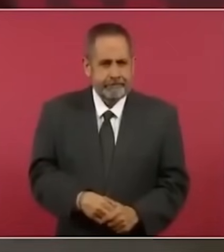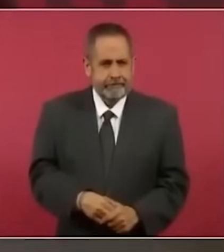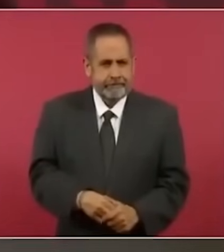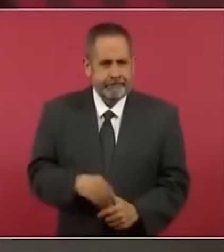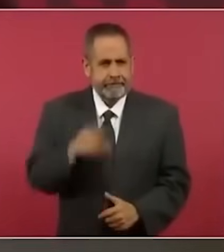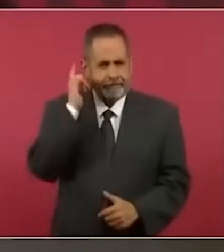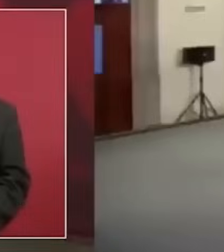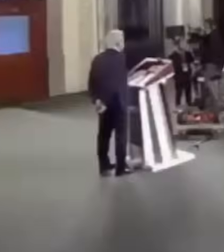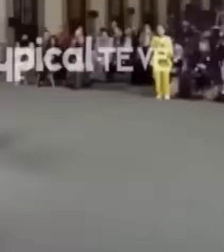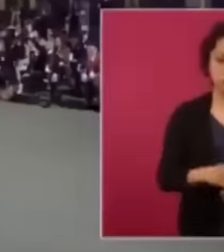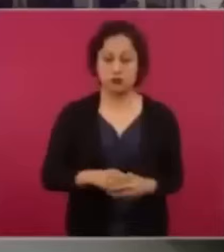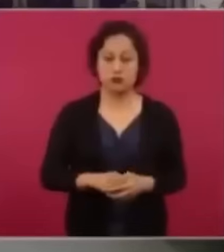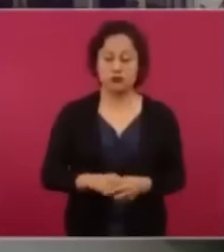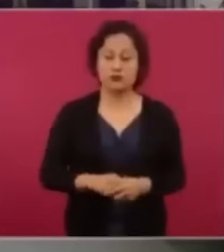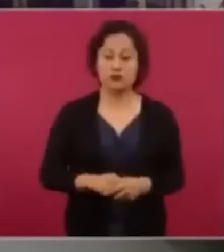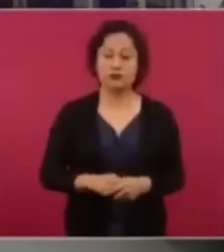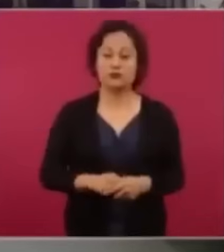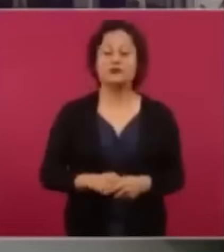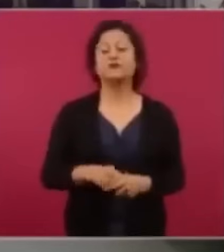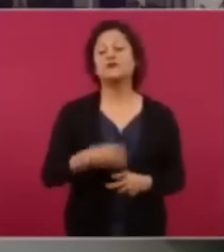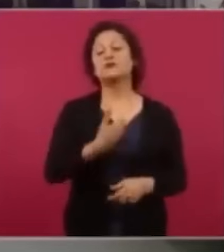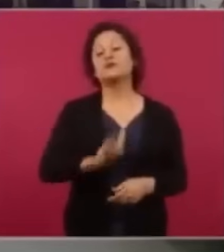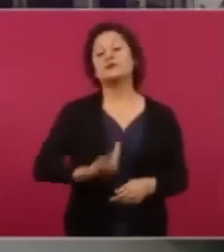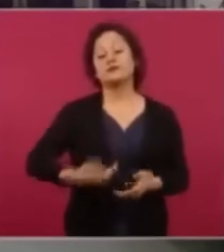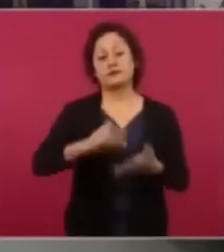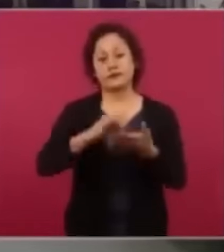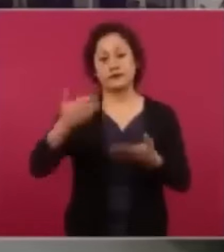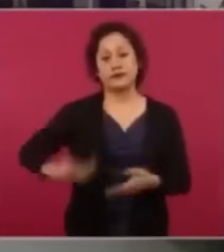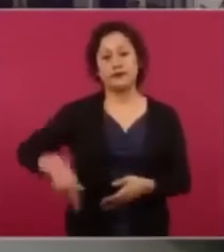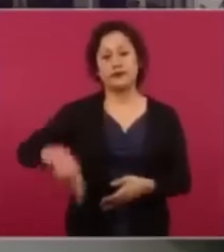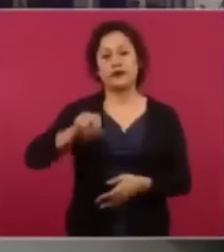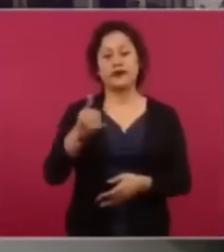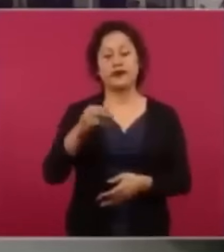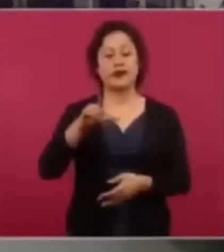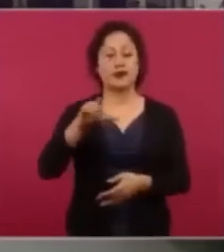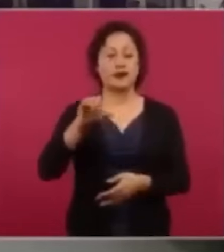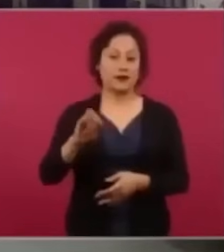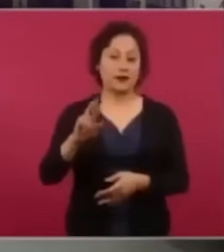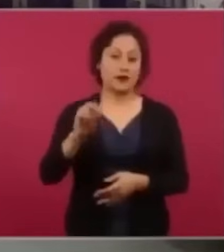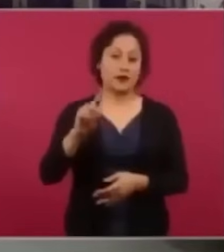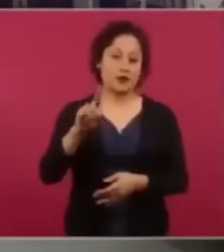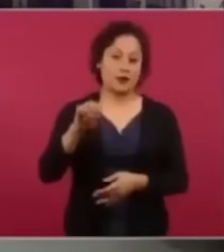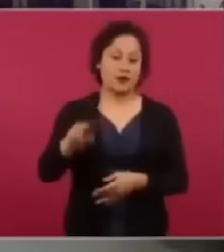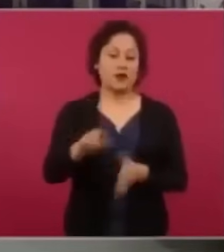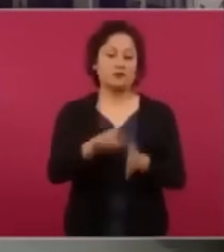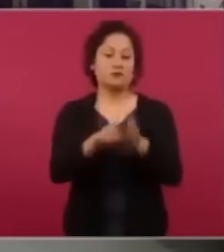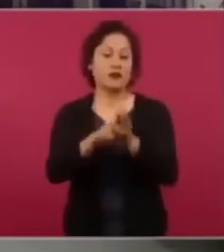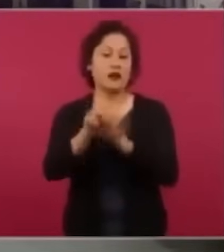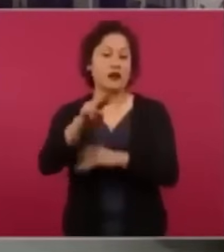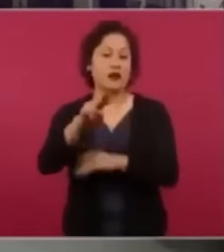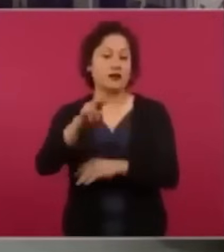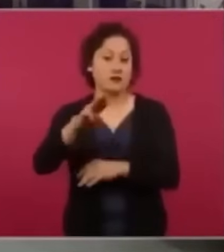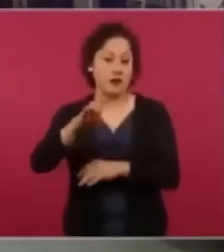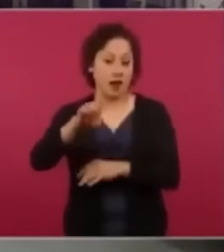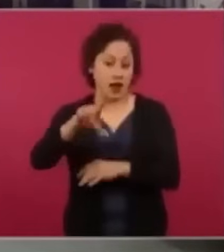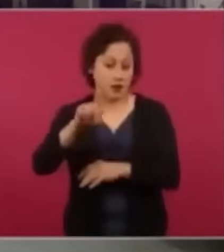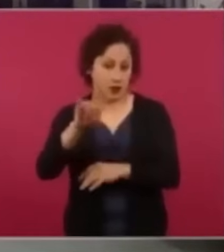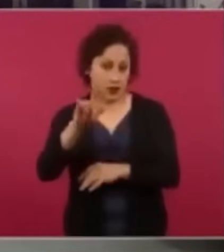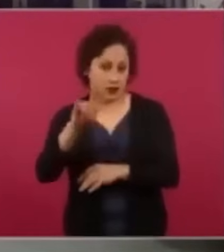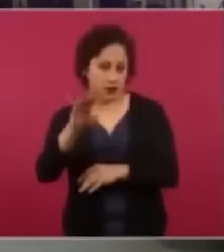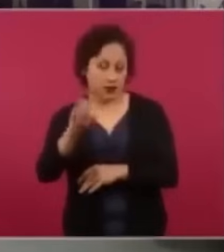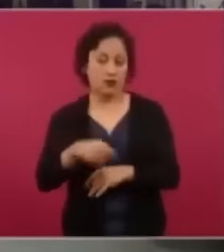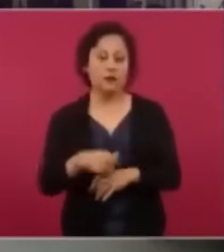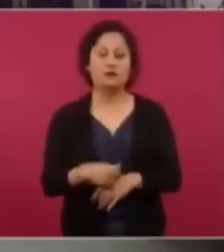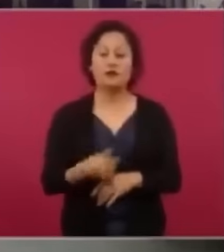unos 15 días cuando menos. Gracias, presidente. Buenos días. Nayeli Roldán, de Animal Político. Este martes publicamos una